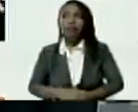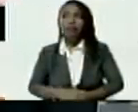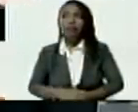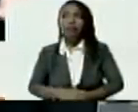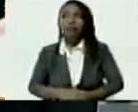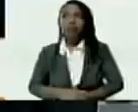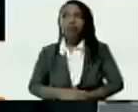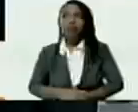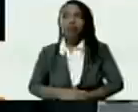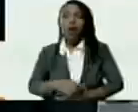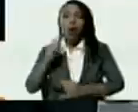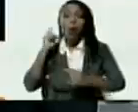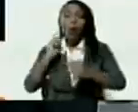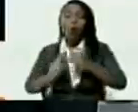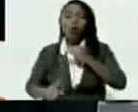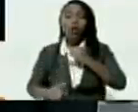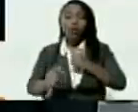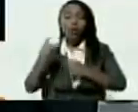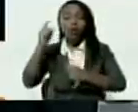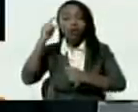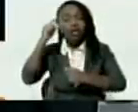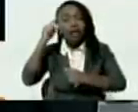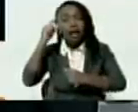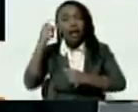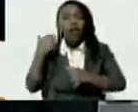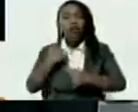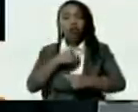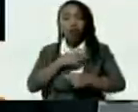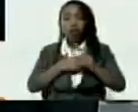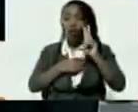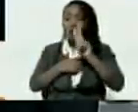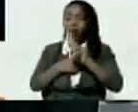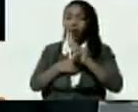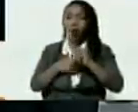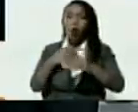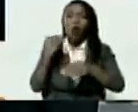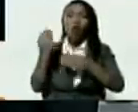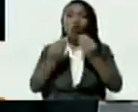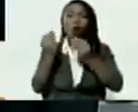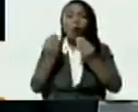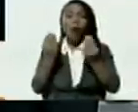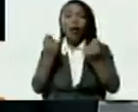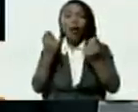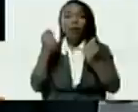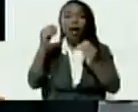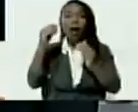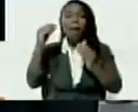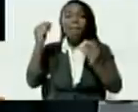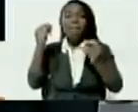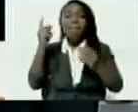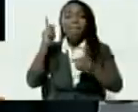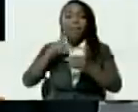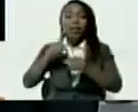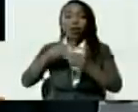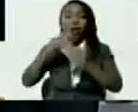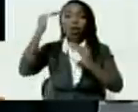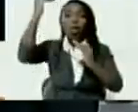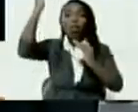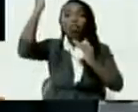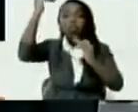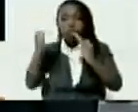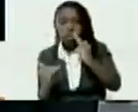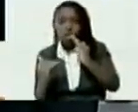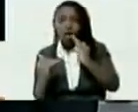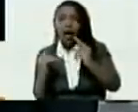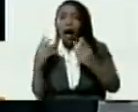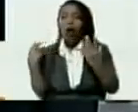Y en los últimos días hemos visto el desplome de los precios petroleros y